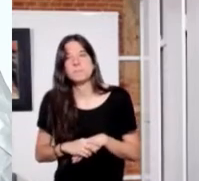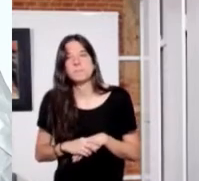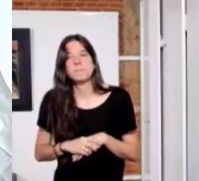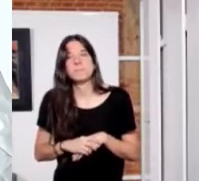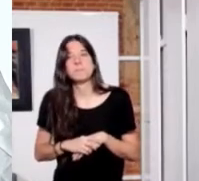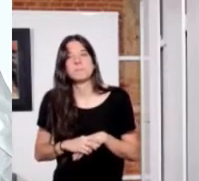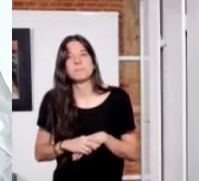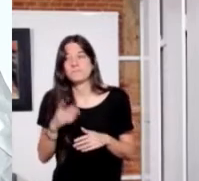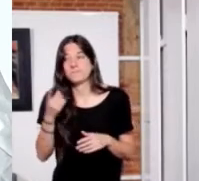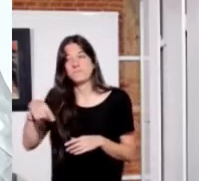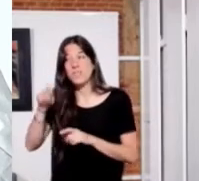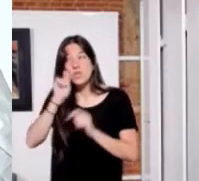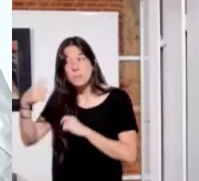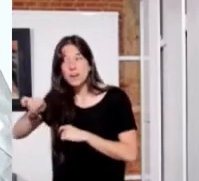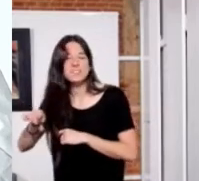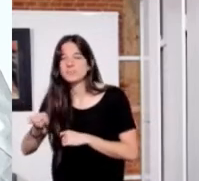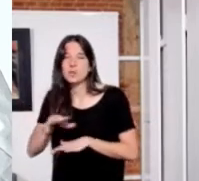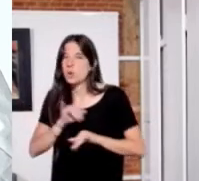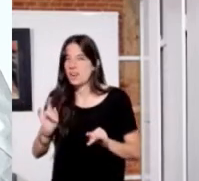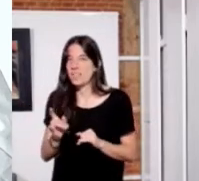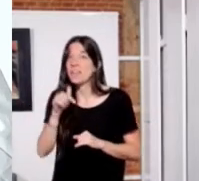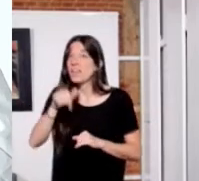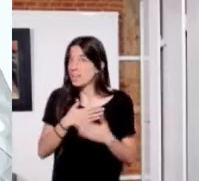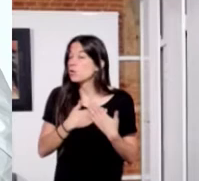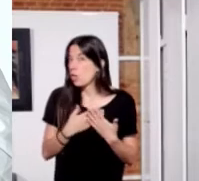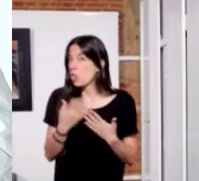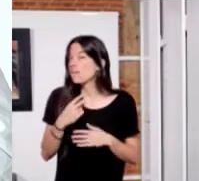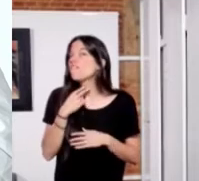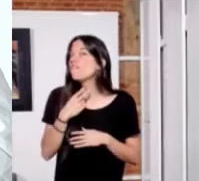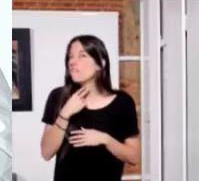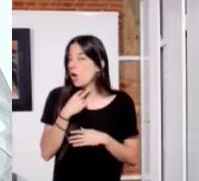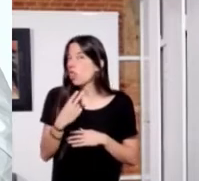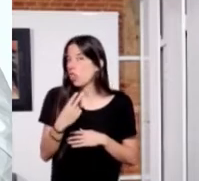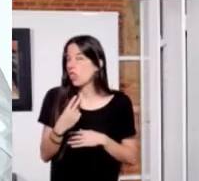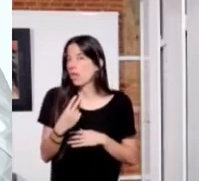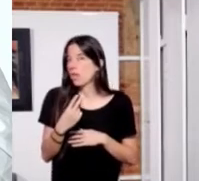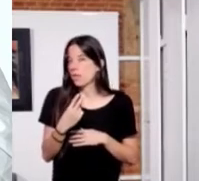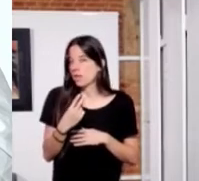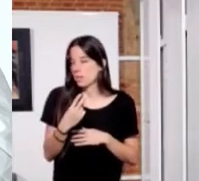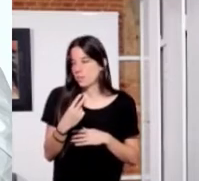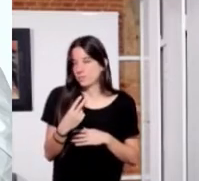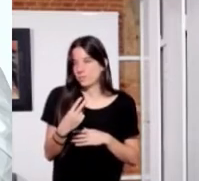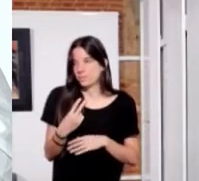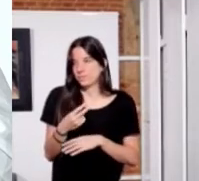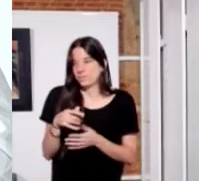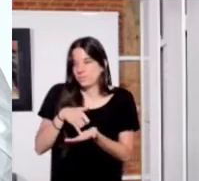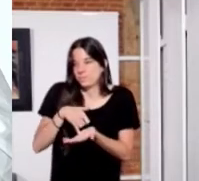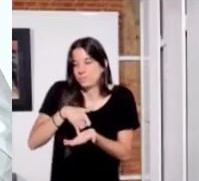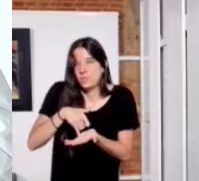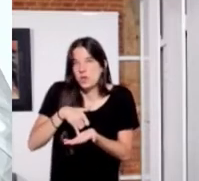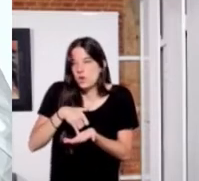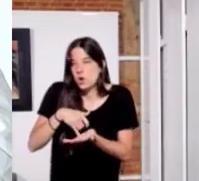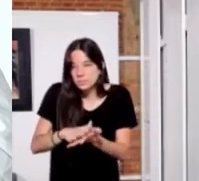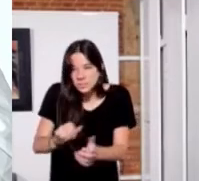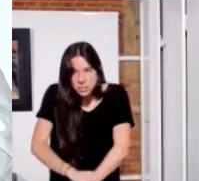No merecen ser lloradas. Y aquí el voluntariado tendría que tener una voz no endeble, sino tremendamente